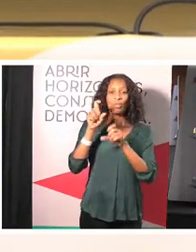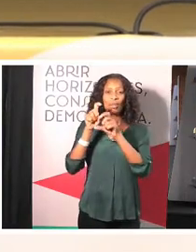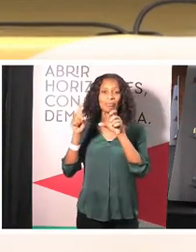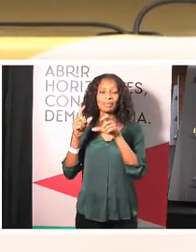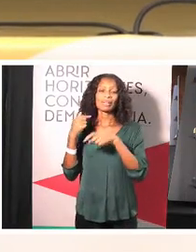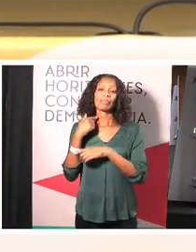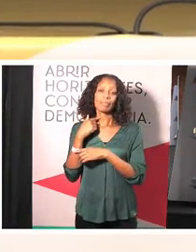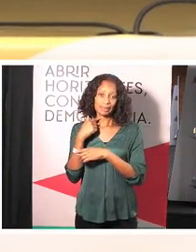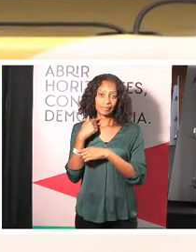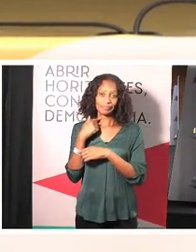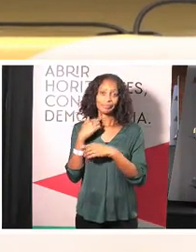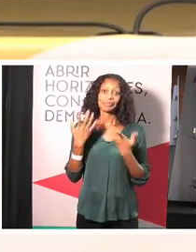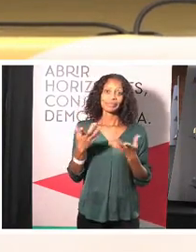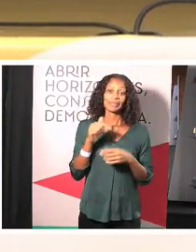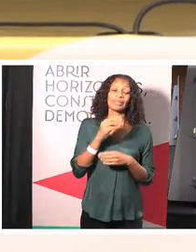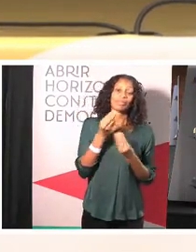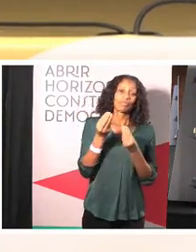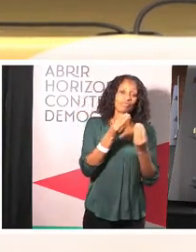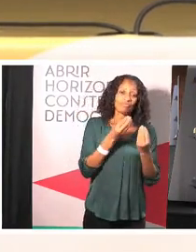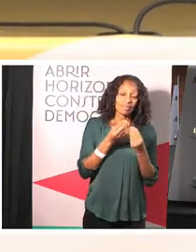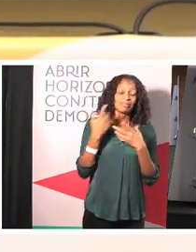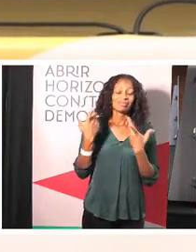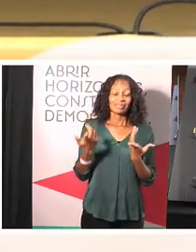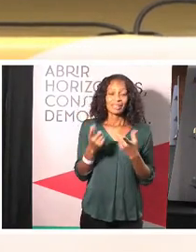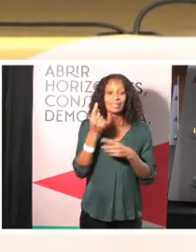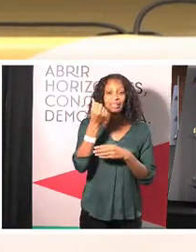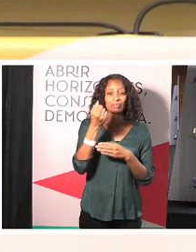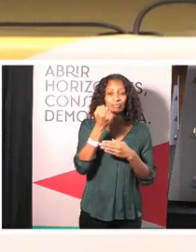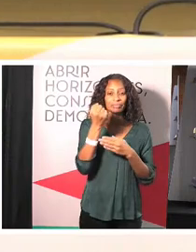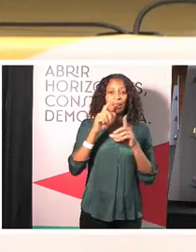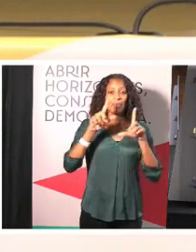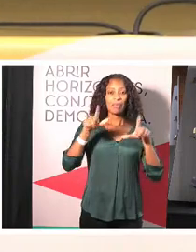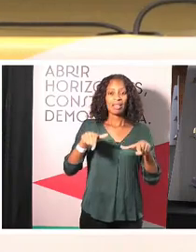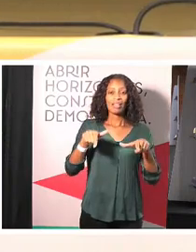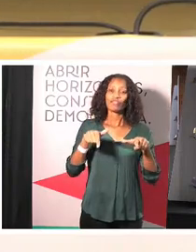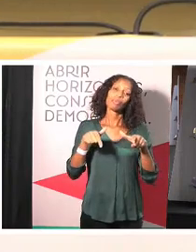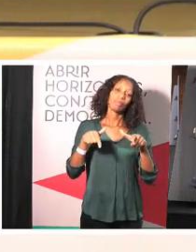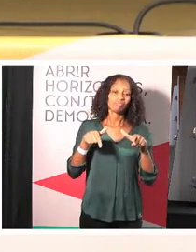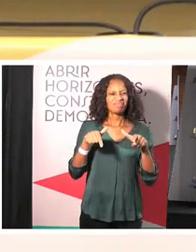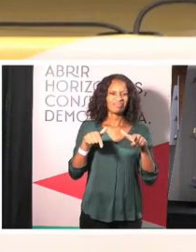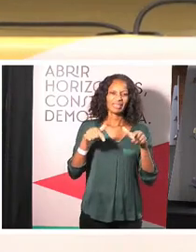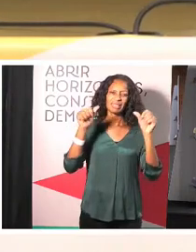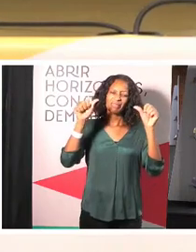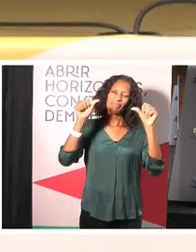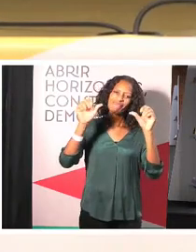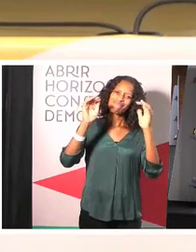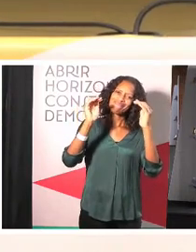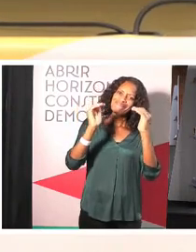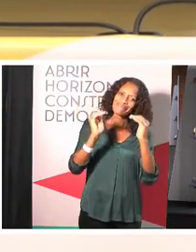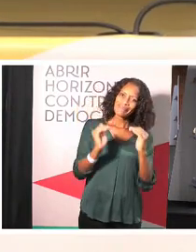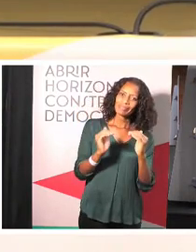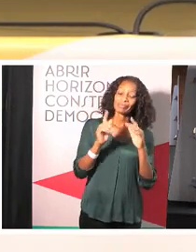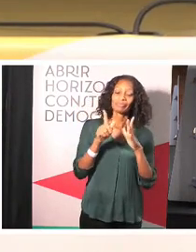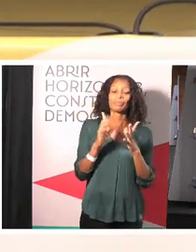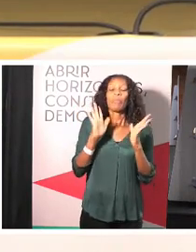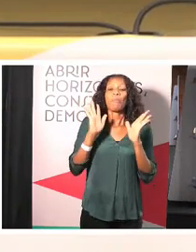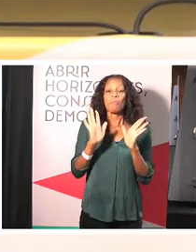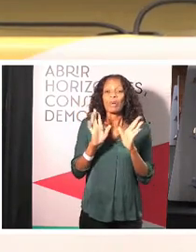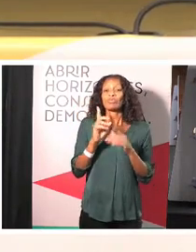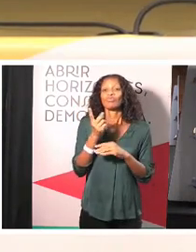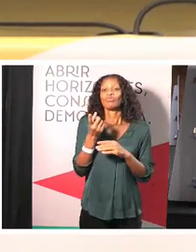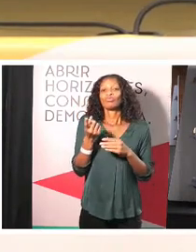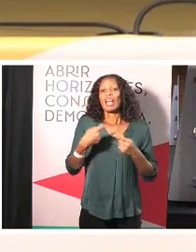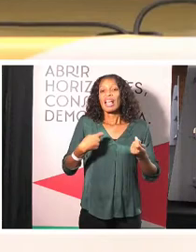plataforma se ha devaluado lo que es la masa laboral y el coste de trabajo, Y hay unos ganadores que